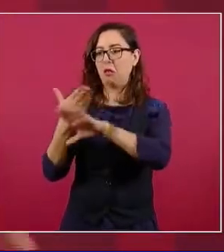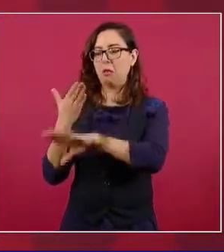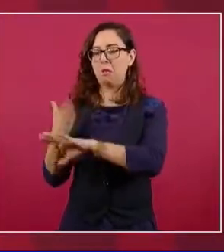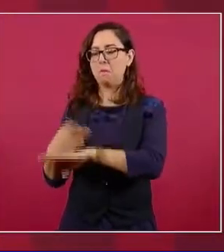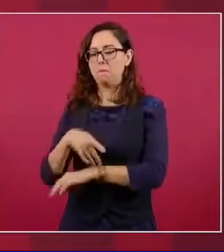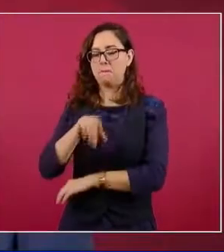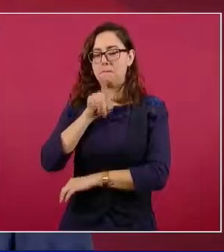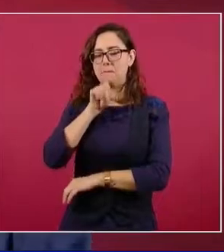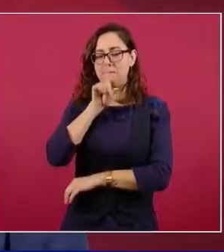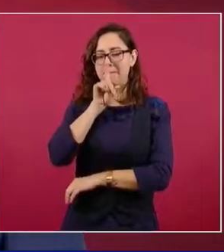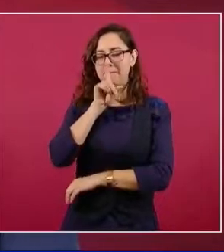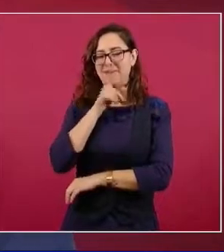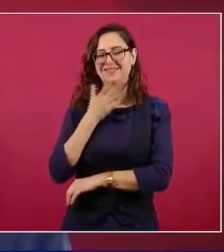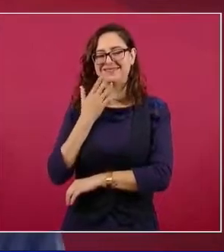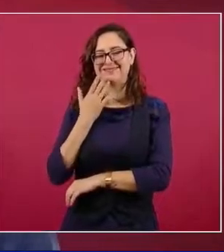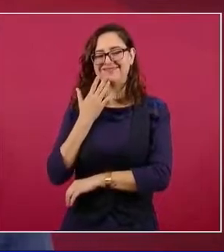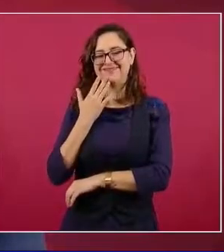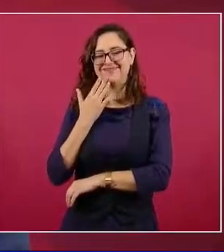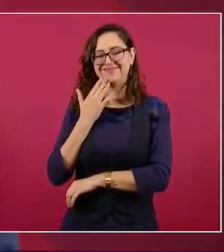más